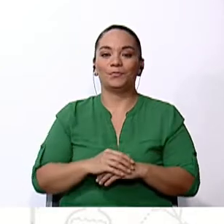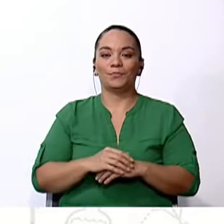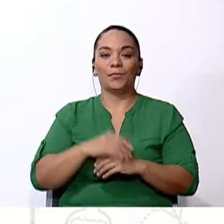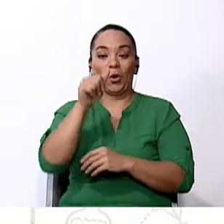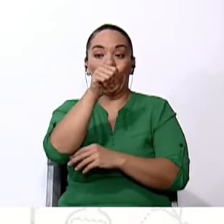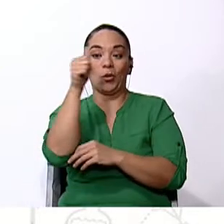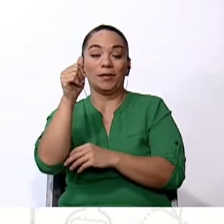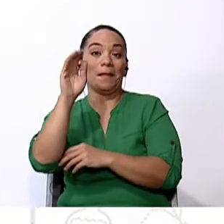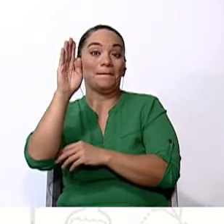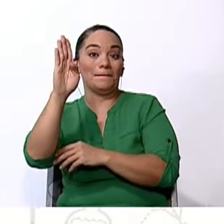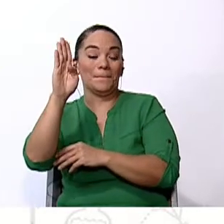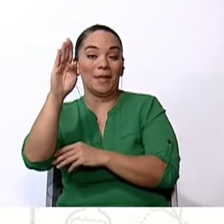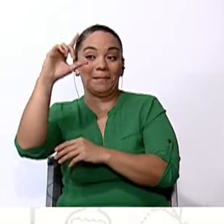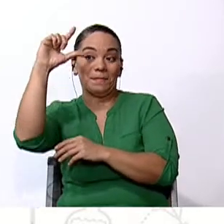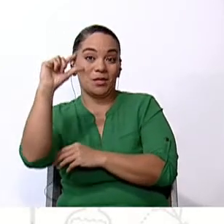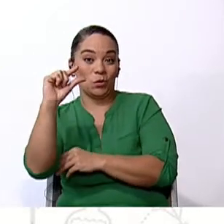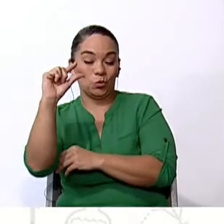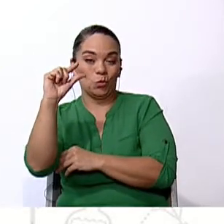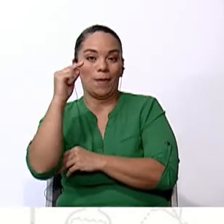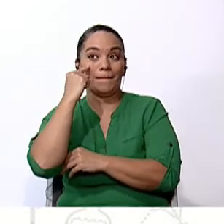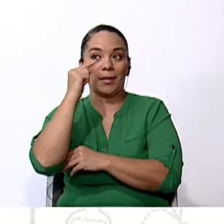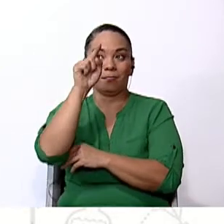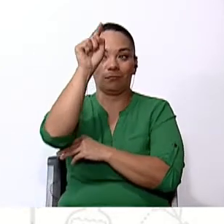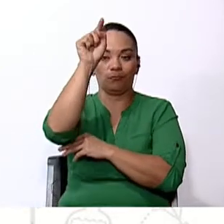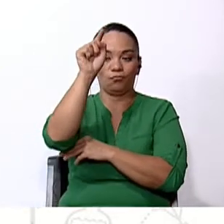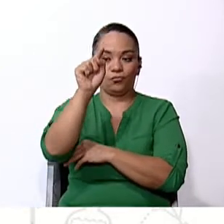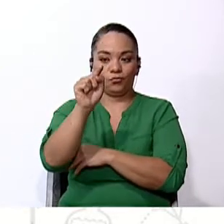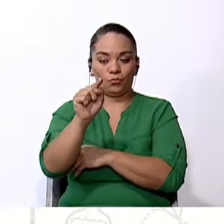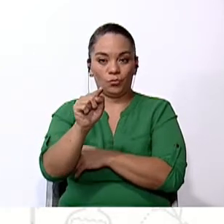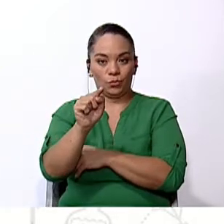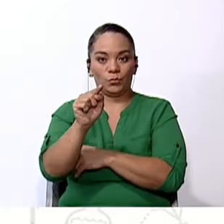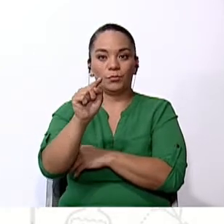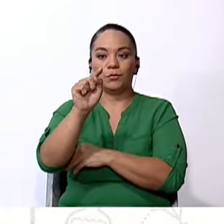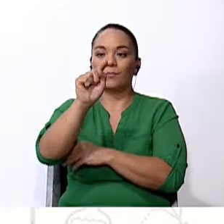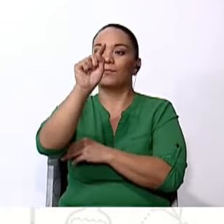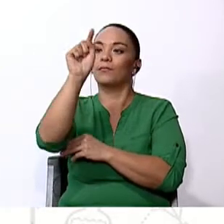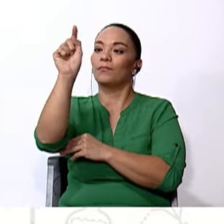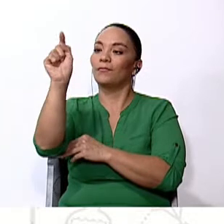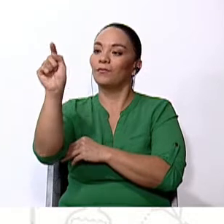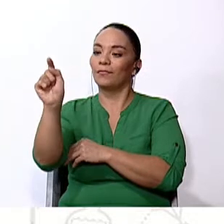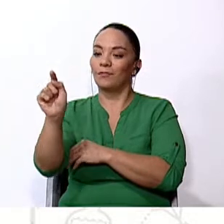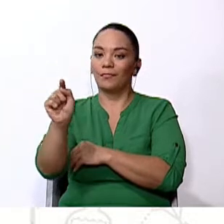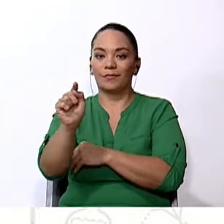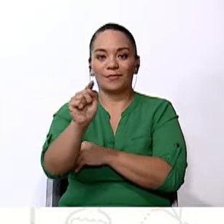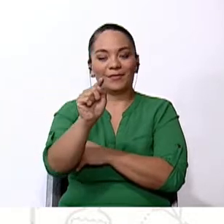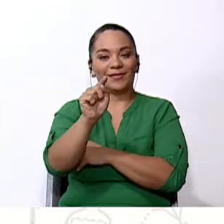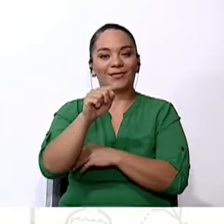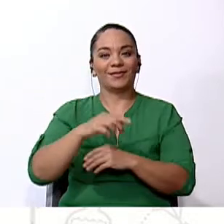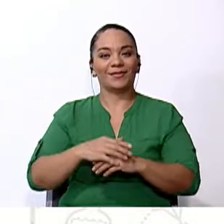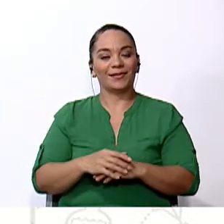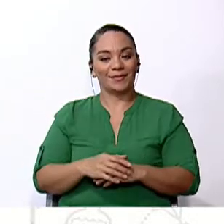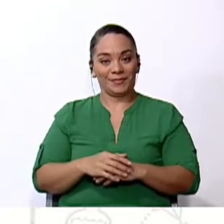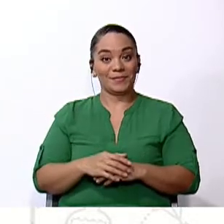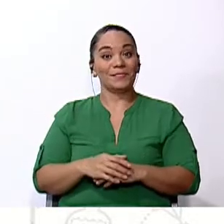minúscula, una línea de arriba hacia abajo en el renglón y luego trazamos de izquierda a derecha